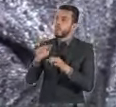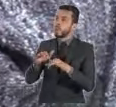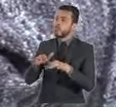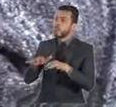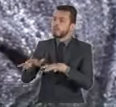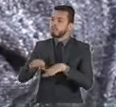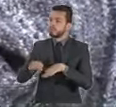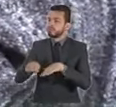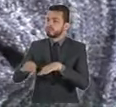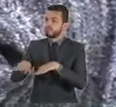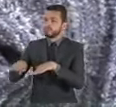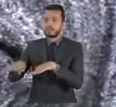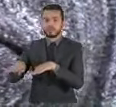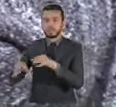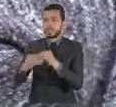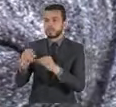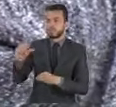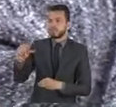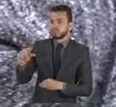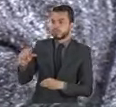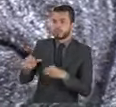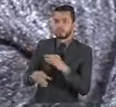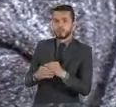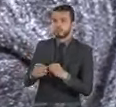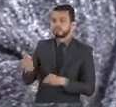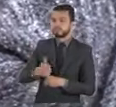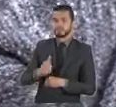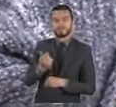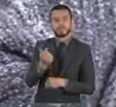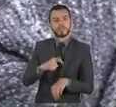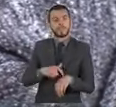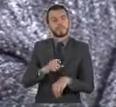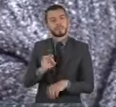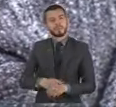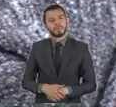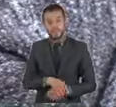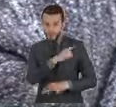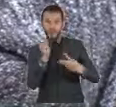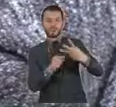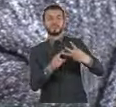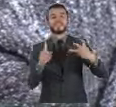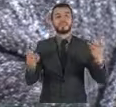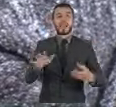Otro tema crucial, que es el tema de provisión y mejoramiento de la calidad de provisión de servicios públicos,